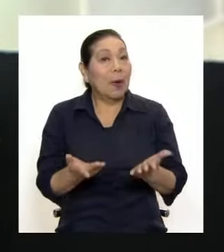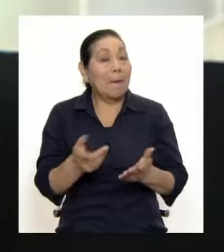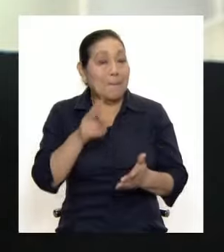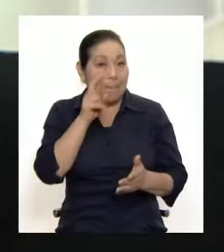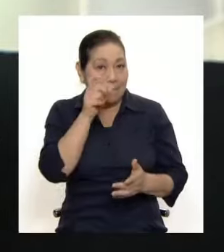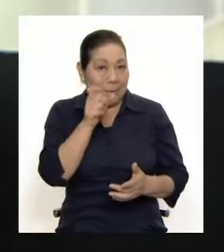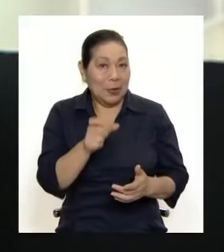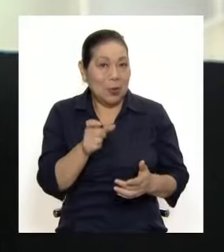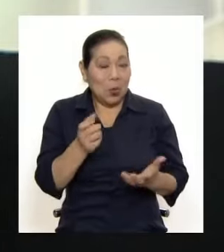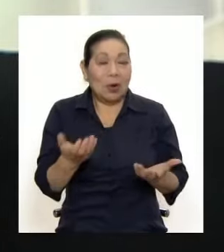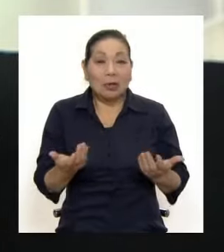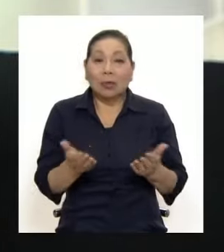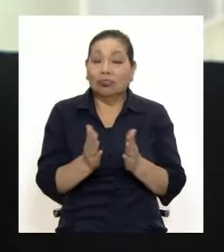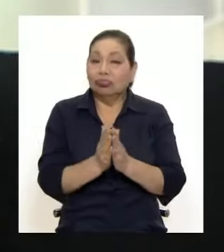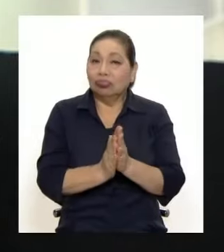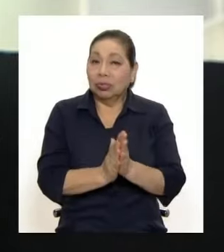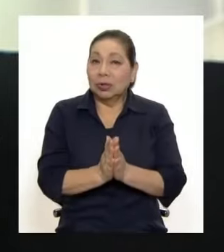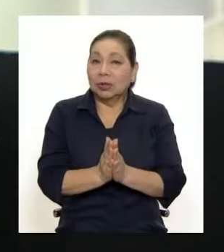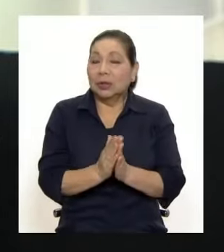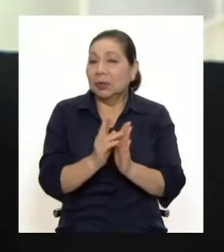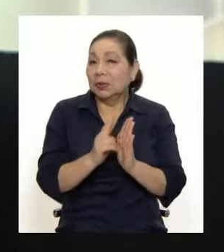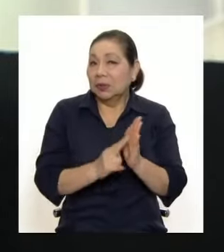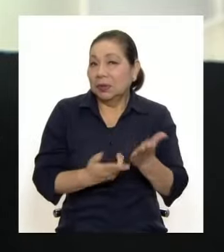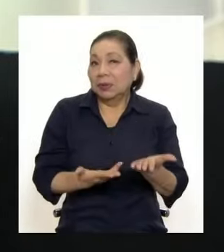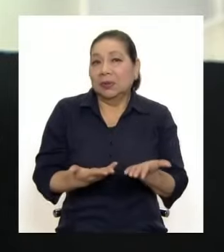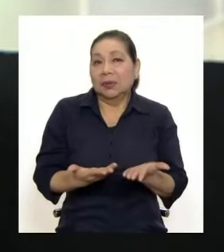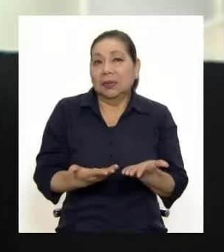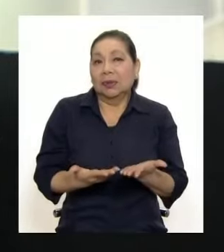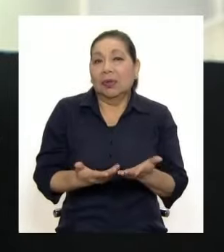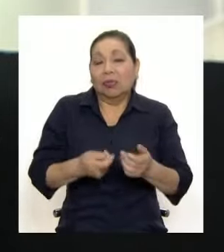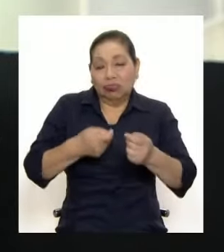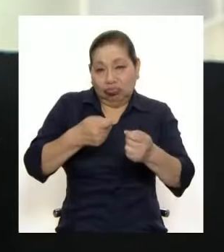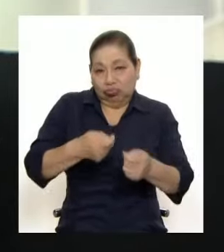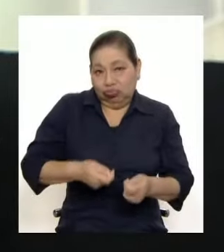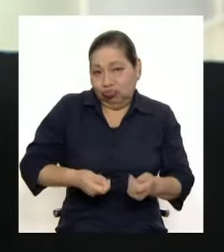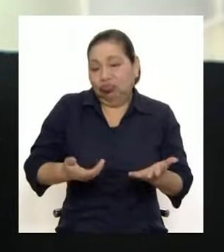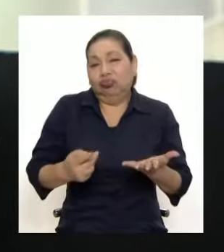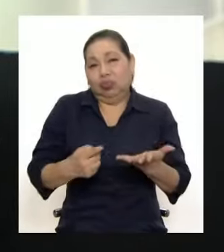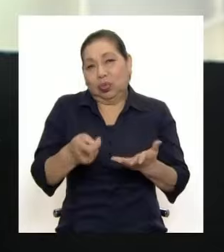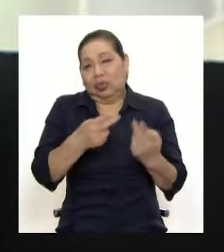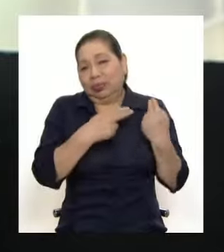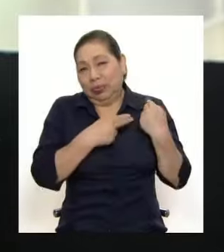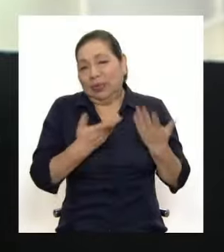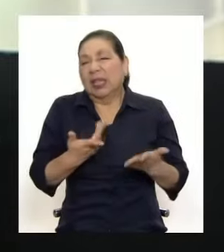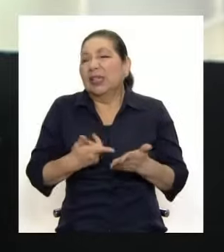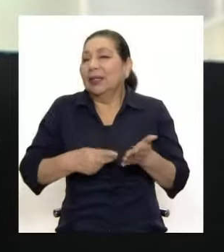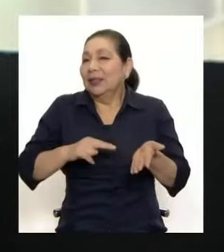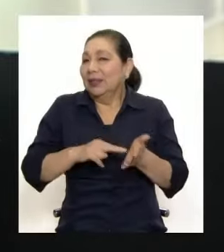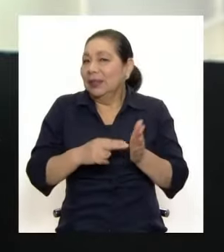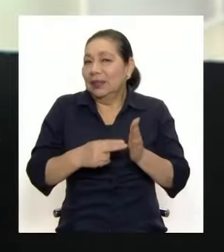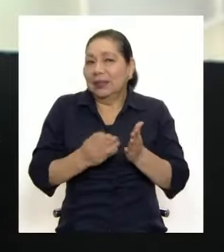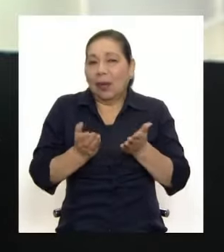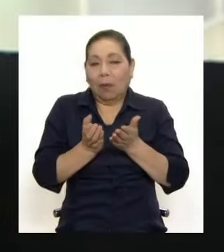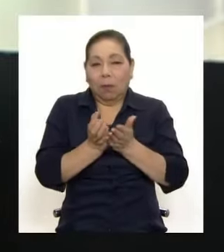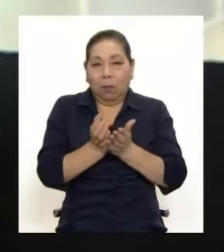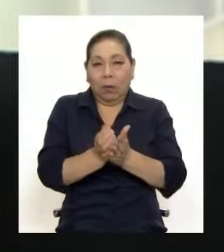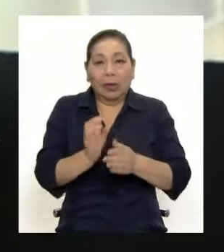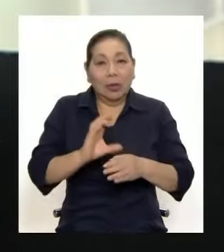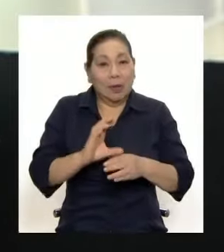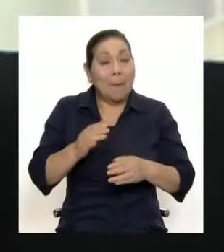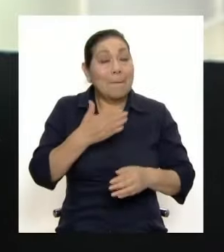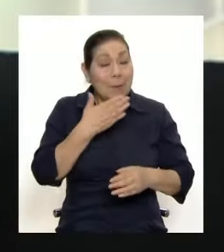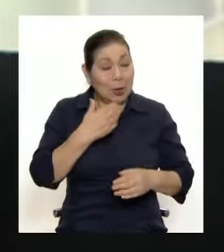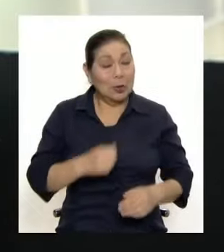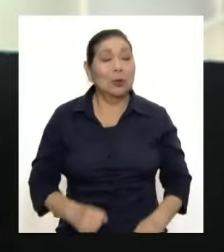peruanos que están dedicados al rubro de del del agro a a a lo que significa puerto de chancay porque también es